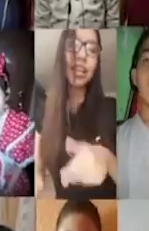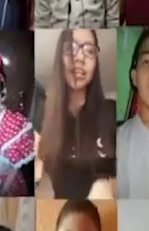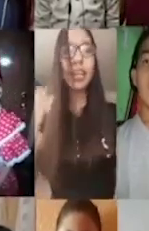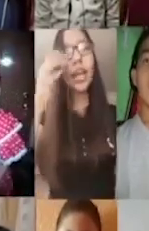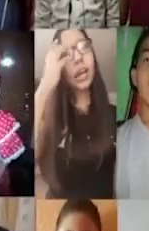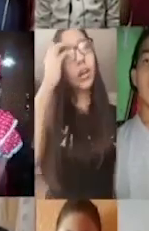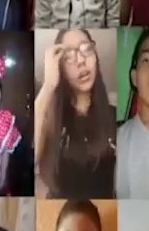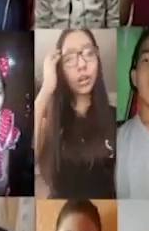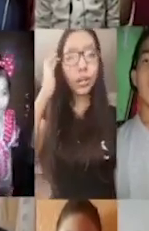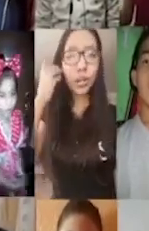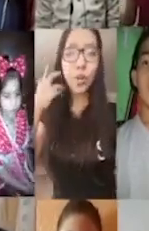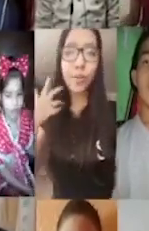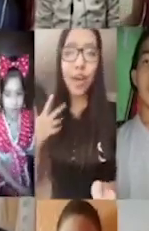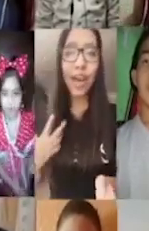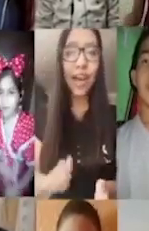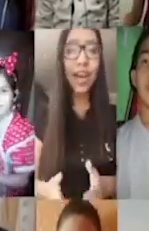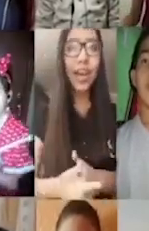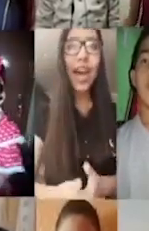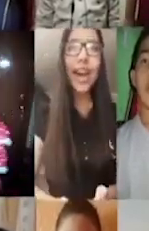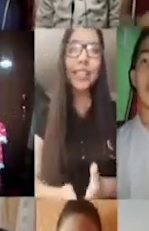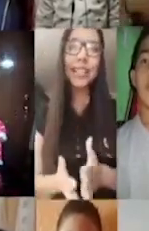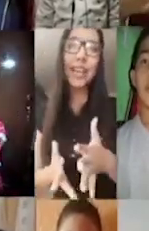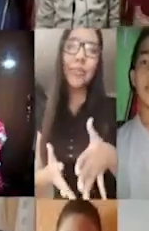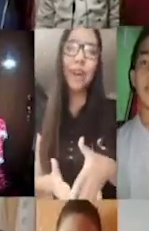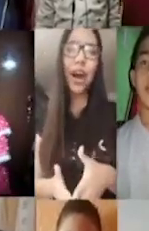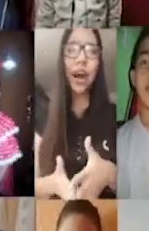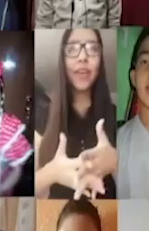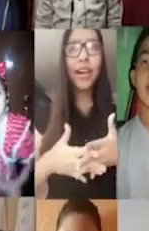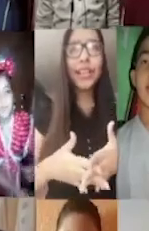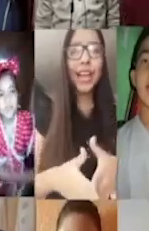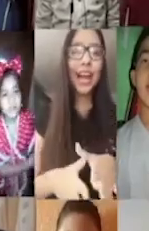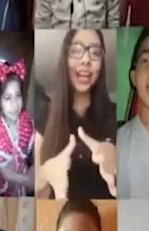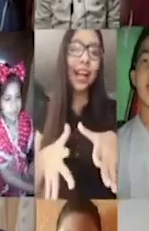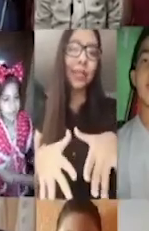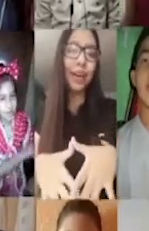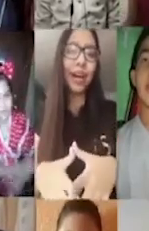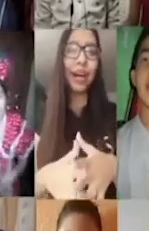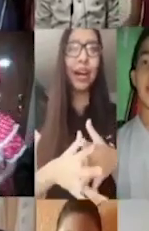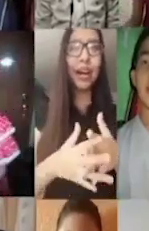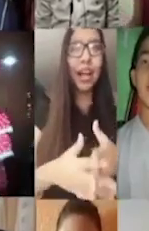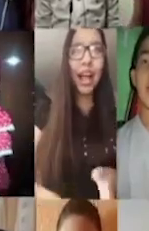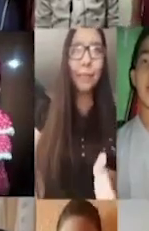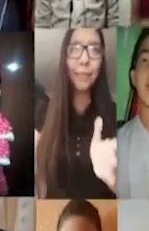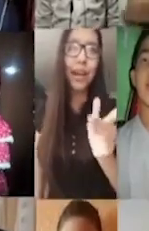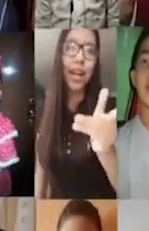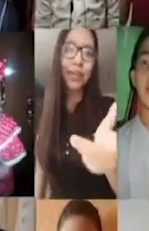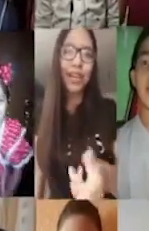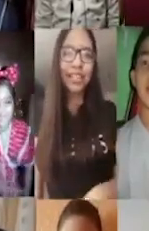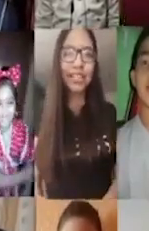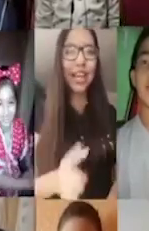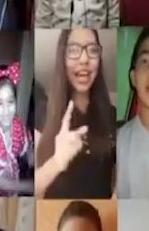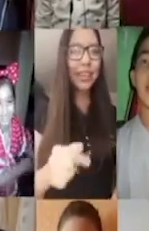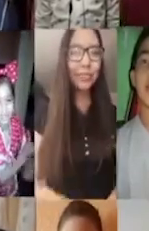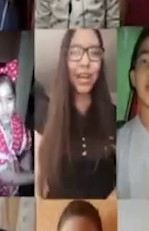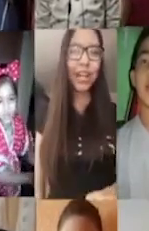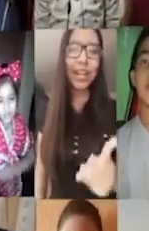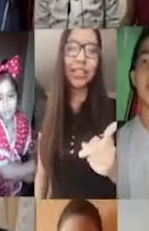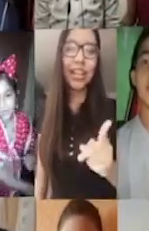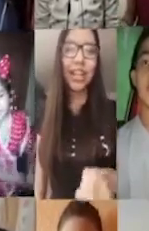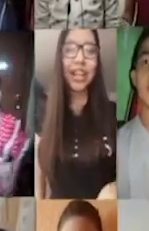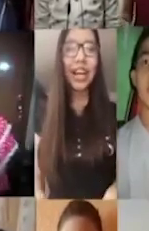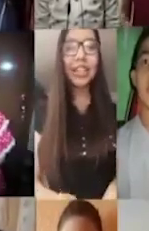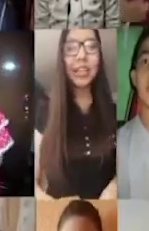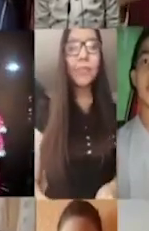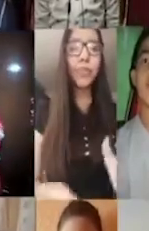La negrita cucurumbe se fue a bañar al mar para ver si las